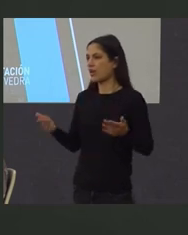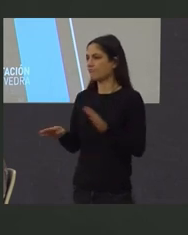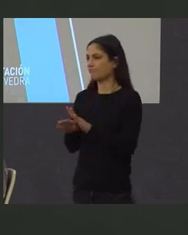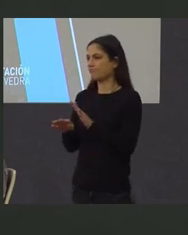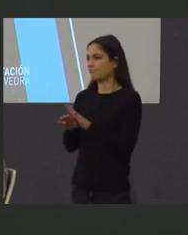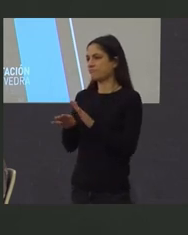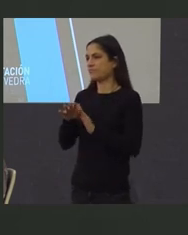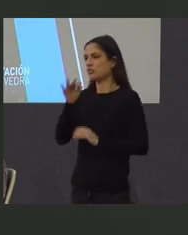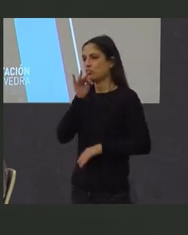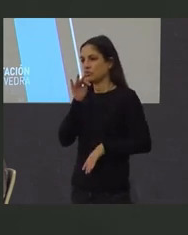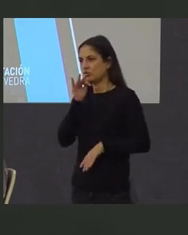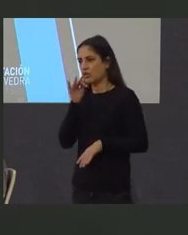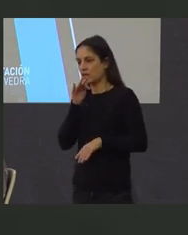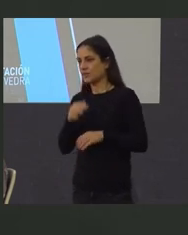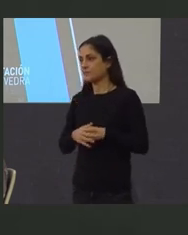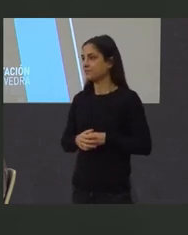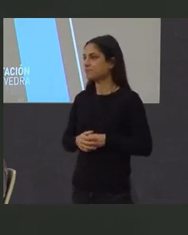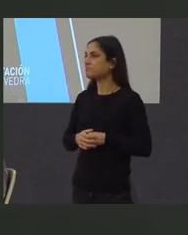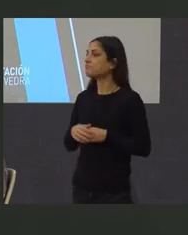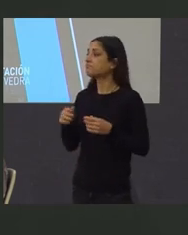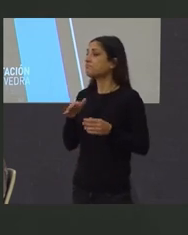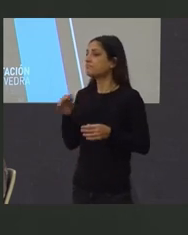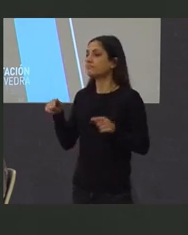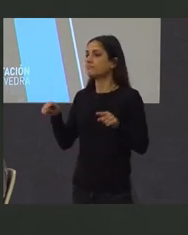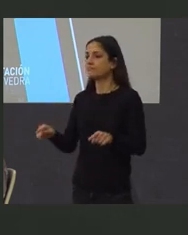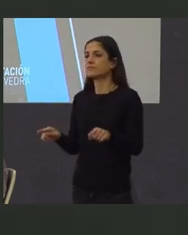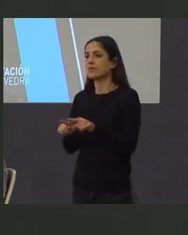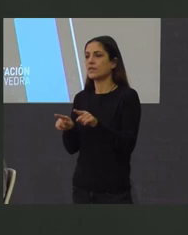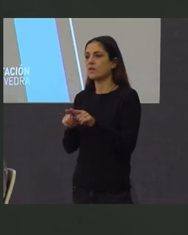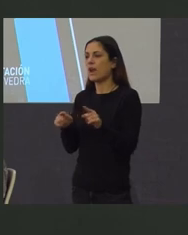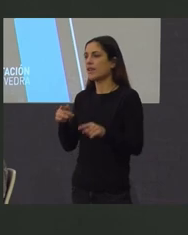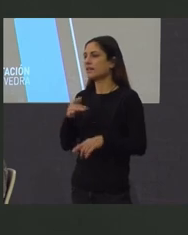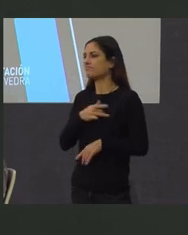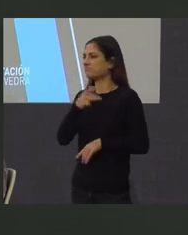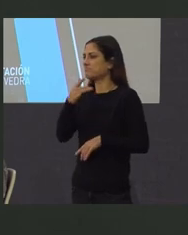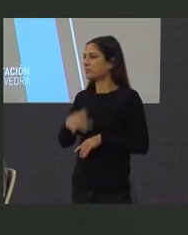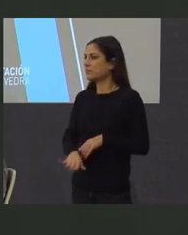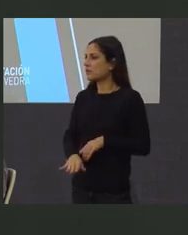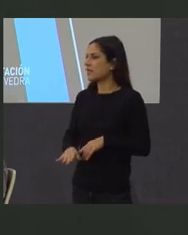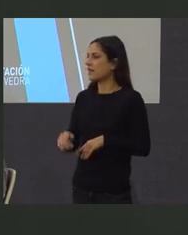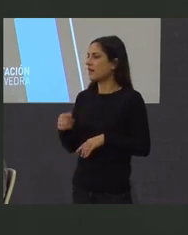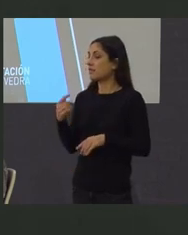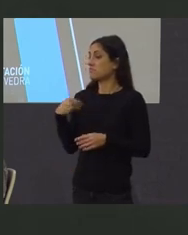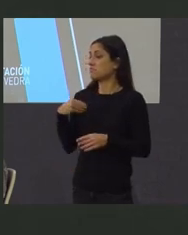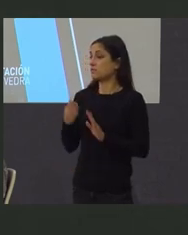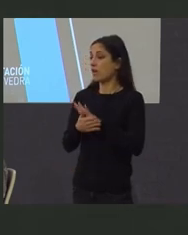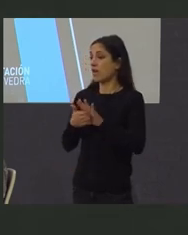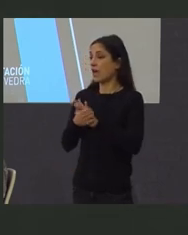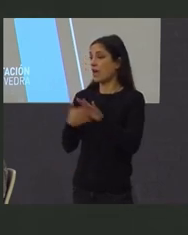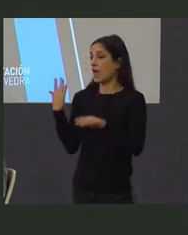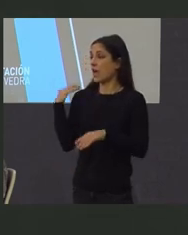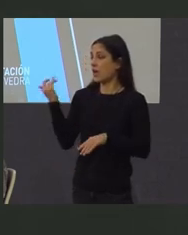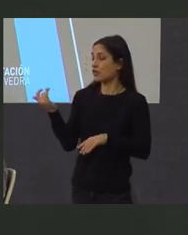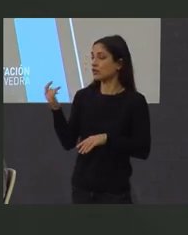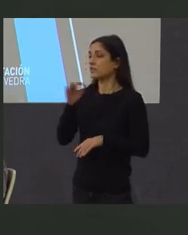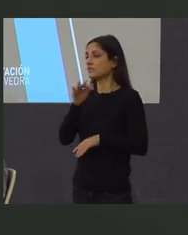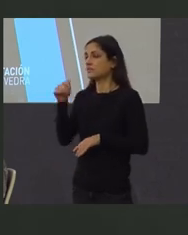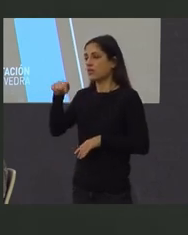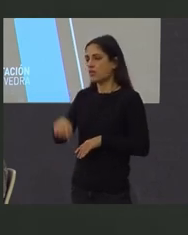non? Unha impunidade que como se falou onte e se falará hoxe, pois